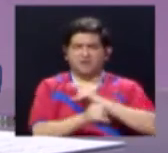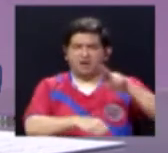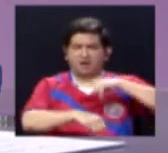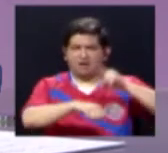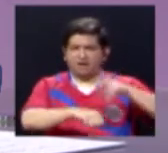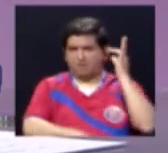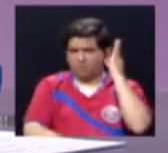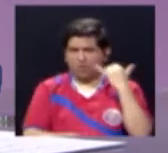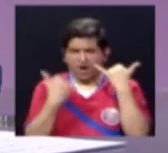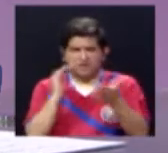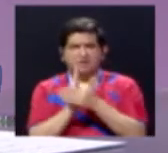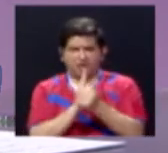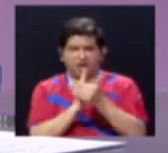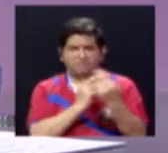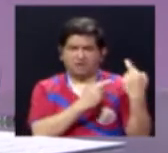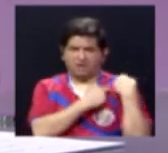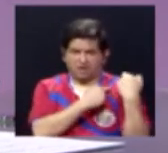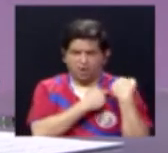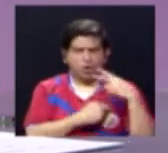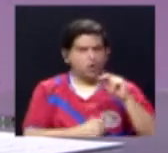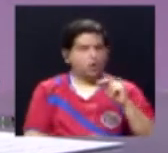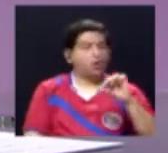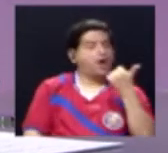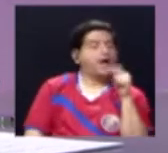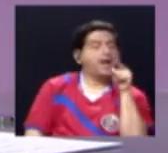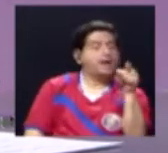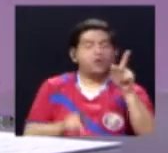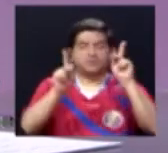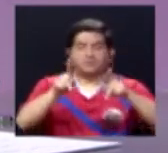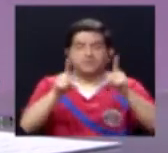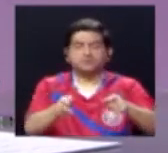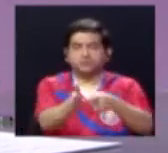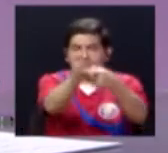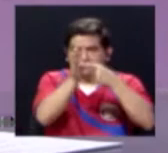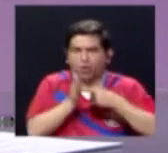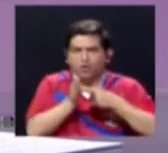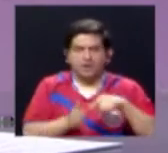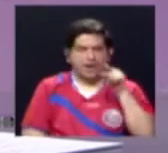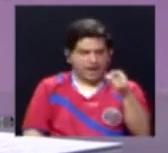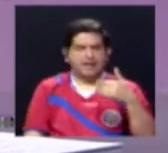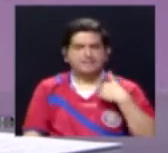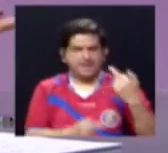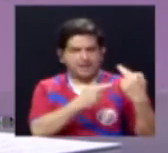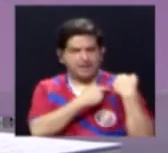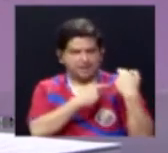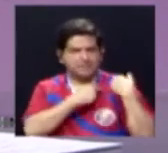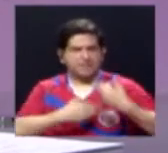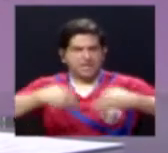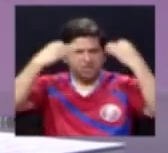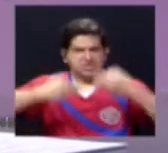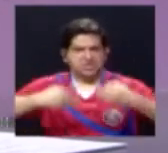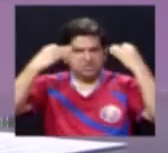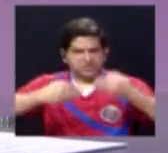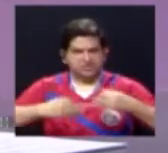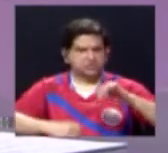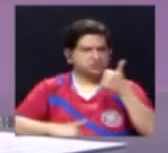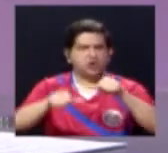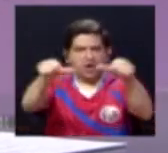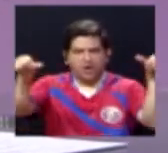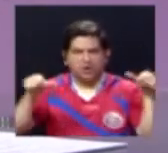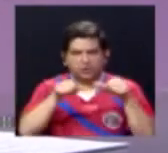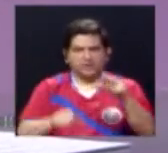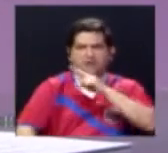competencia sino significa exigirle al otro que está al frente con competencias y con toma de decisiones en otro